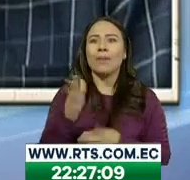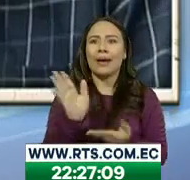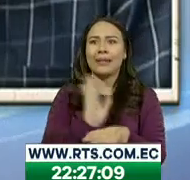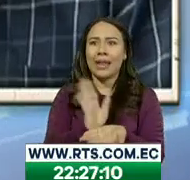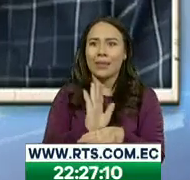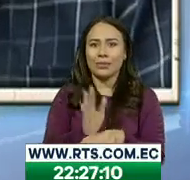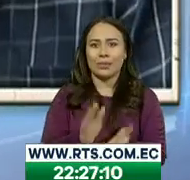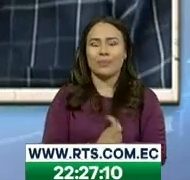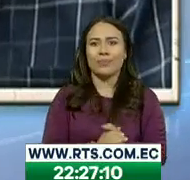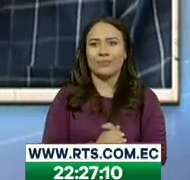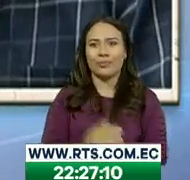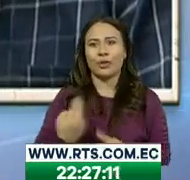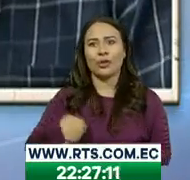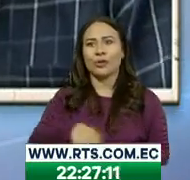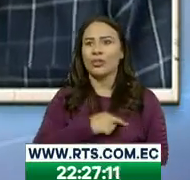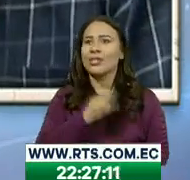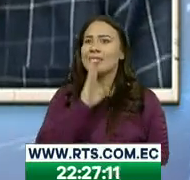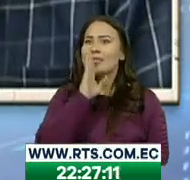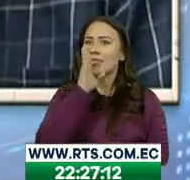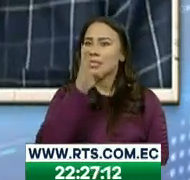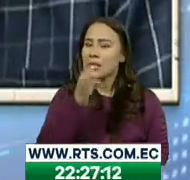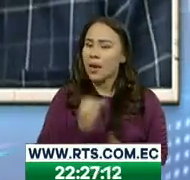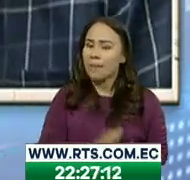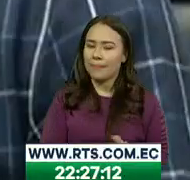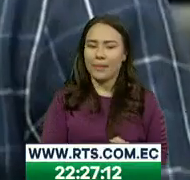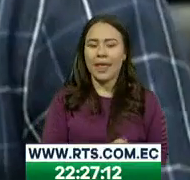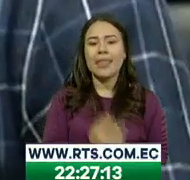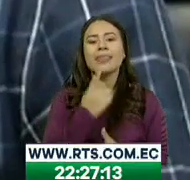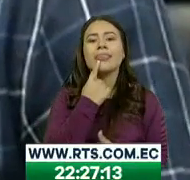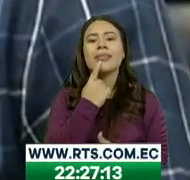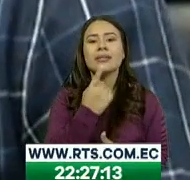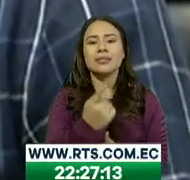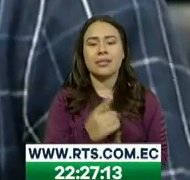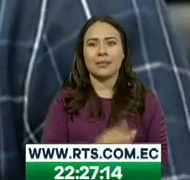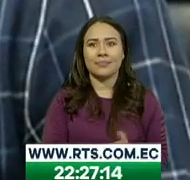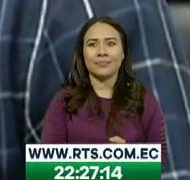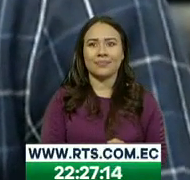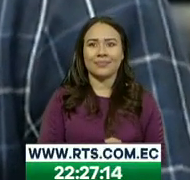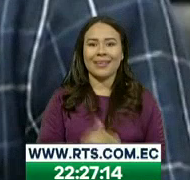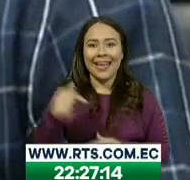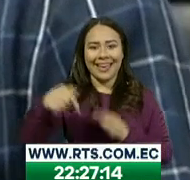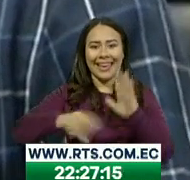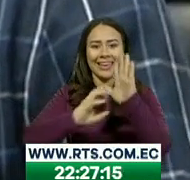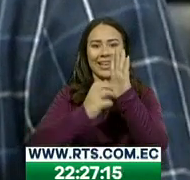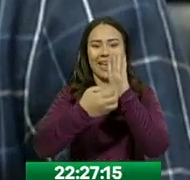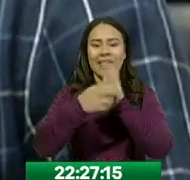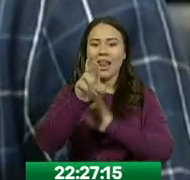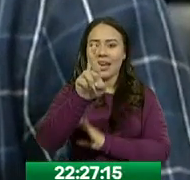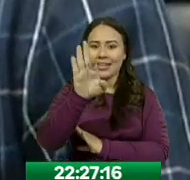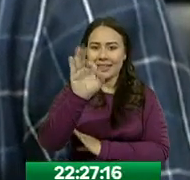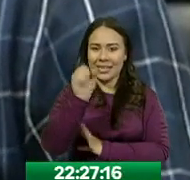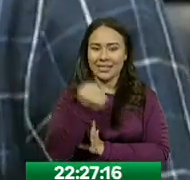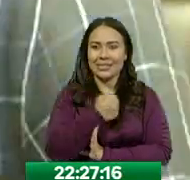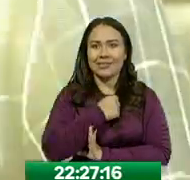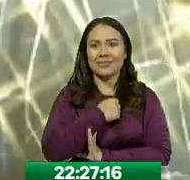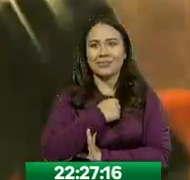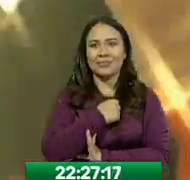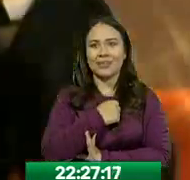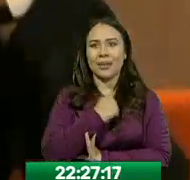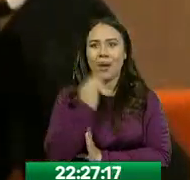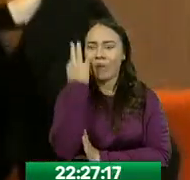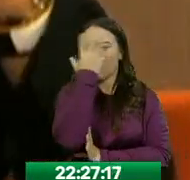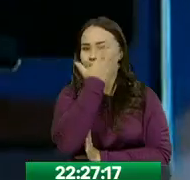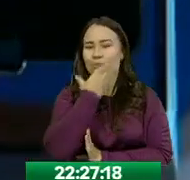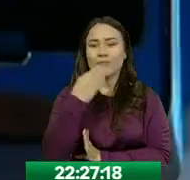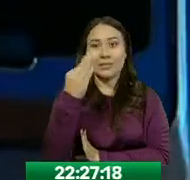cumple básicamente nuestras aspiraciones de siempre de poder decir RTS es un canal mágico.